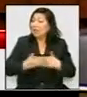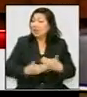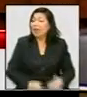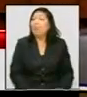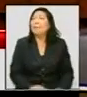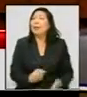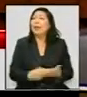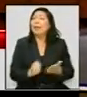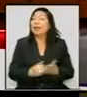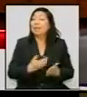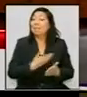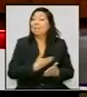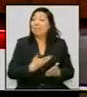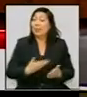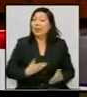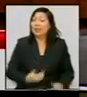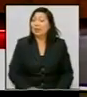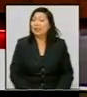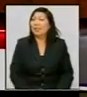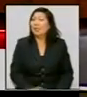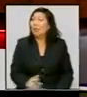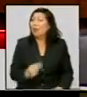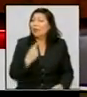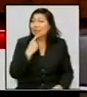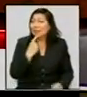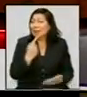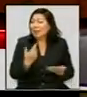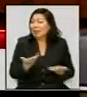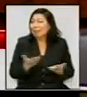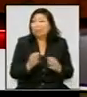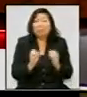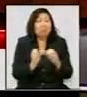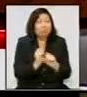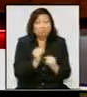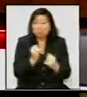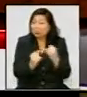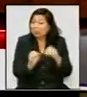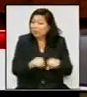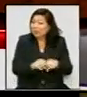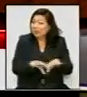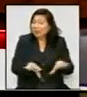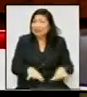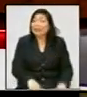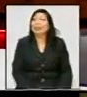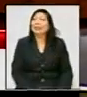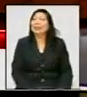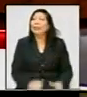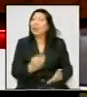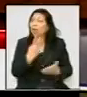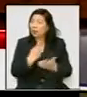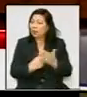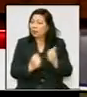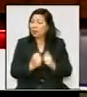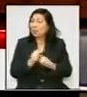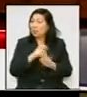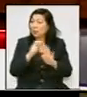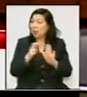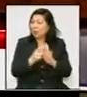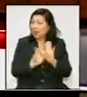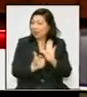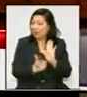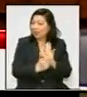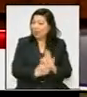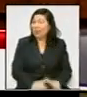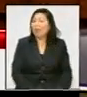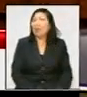ambiente para que el presidente diga, bueno, tampoco funciona, lo disuelvo. Y hago cuestión de confianza de mi proyecto de ley